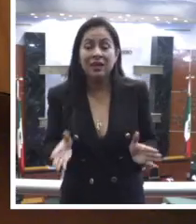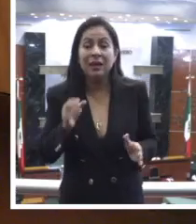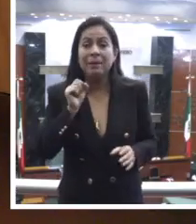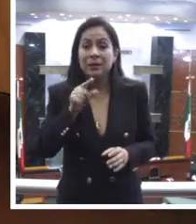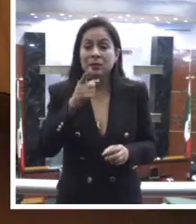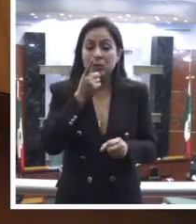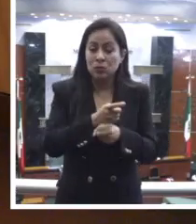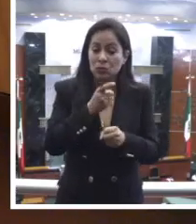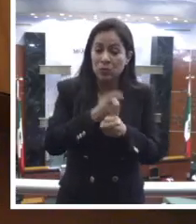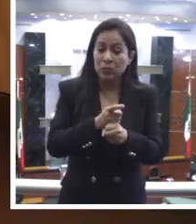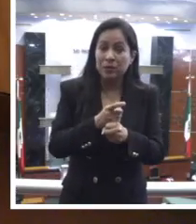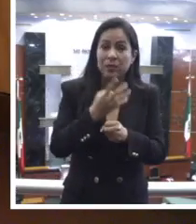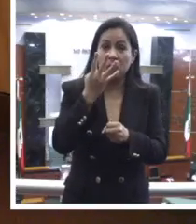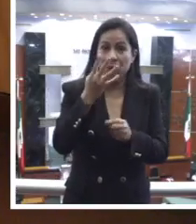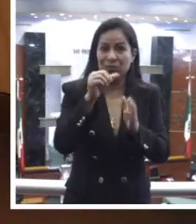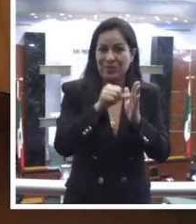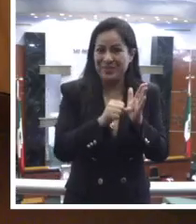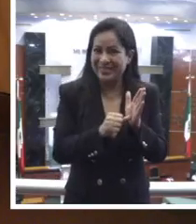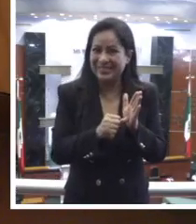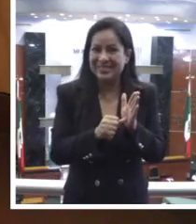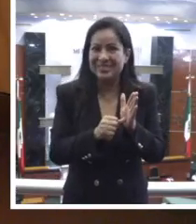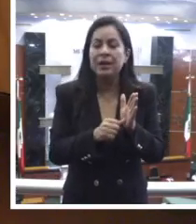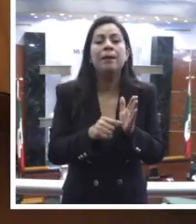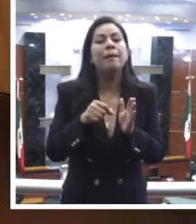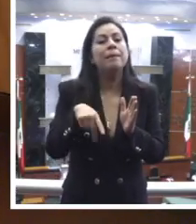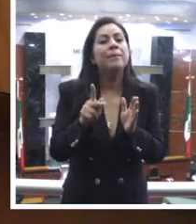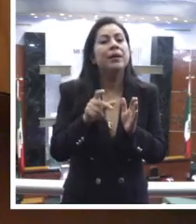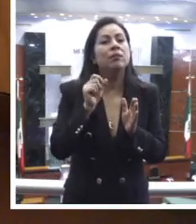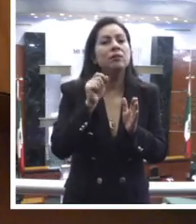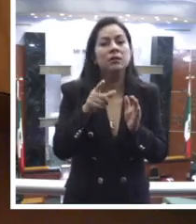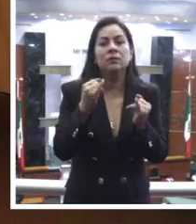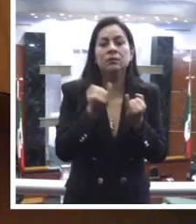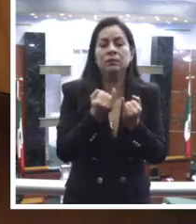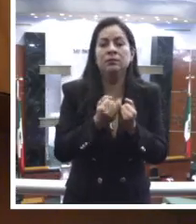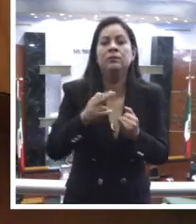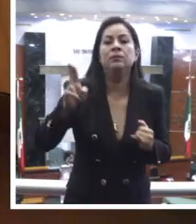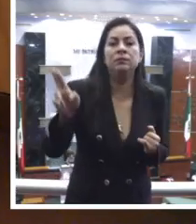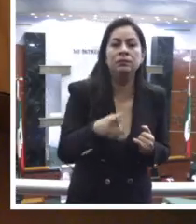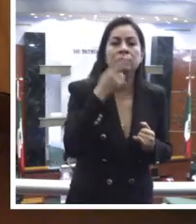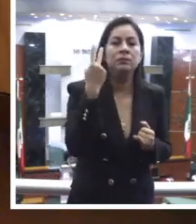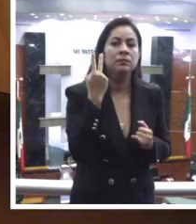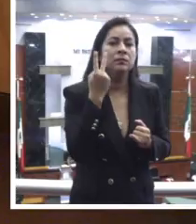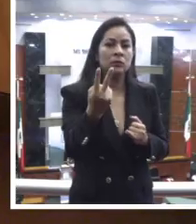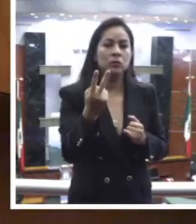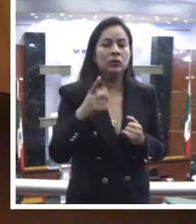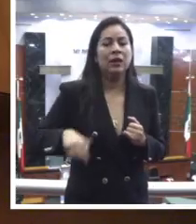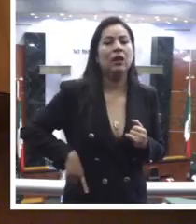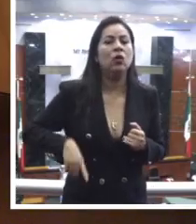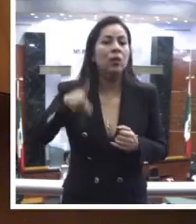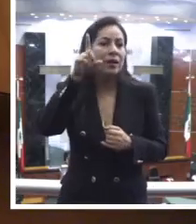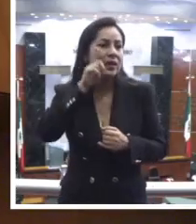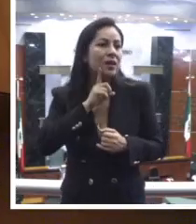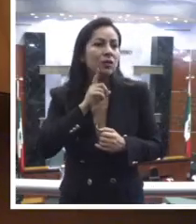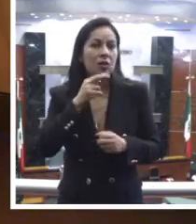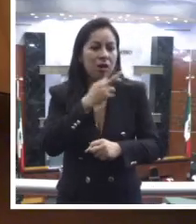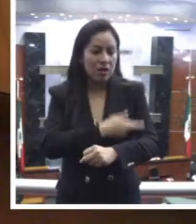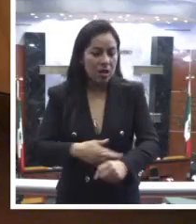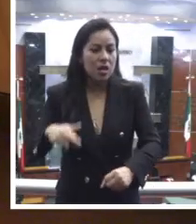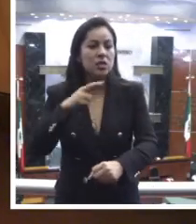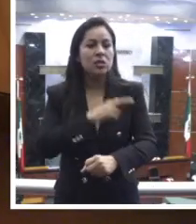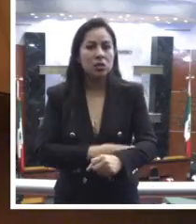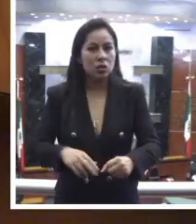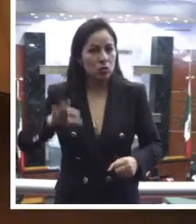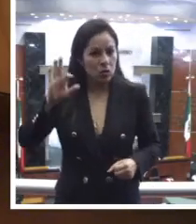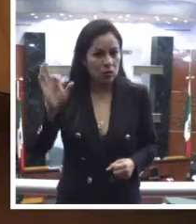en su primer cuatrimestre. Pero también 2 universidades que la gobernadora gestionó a